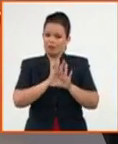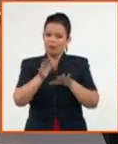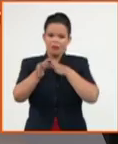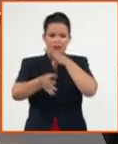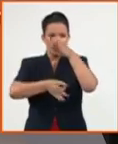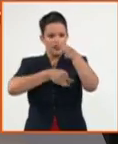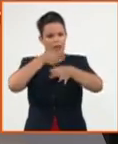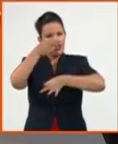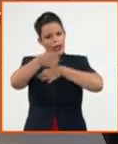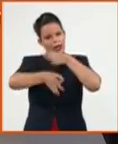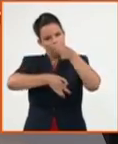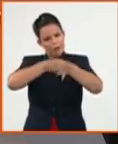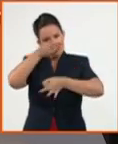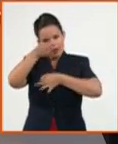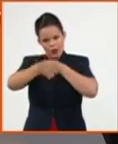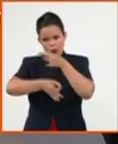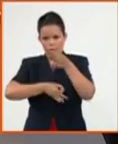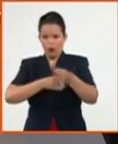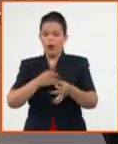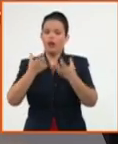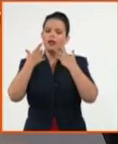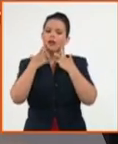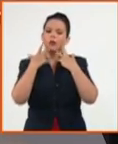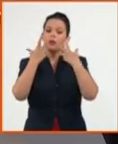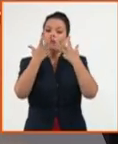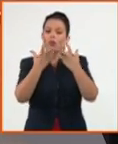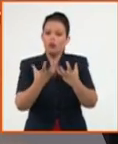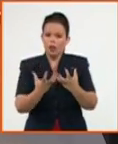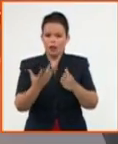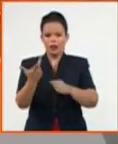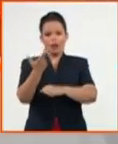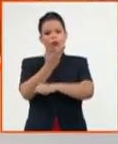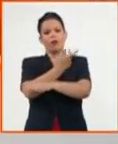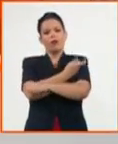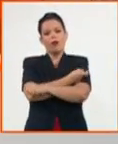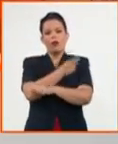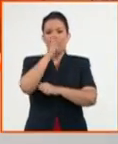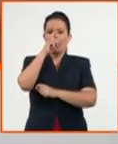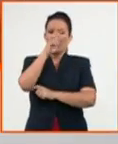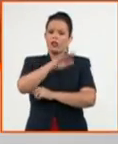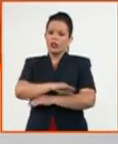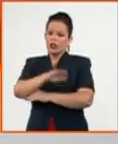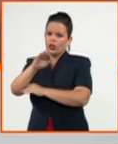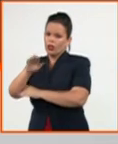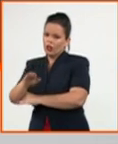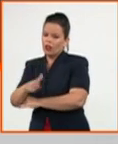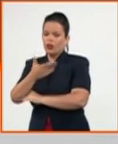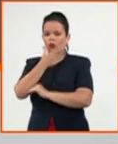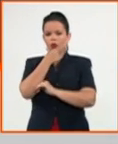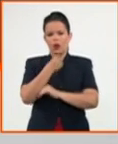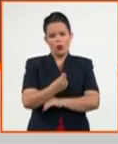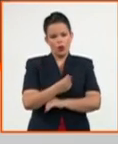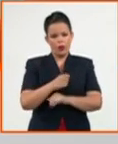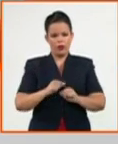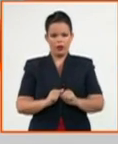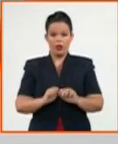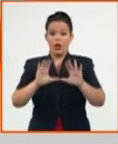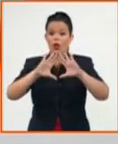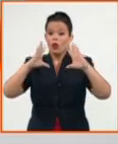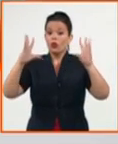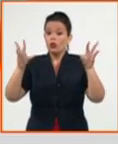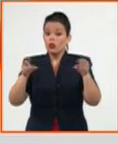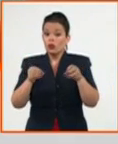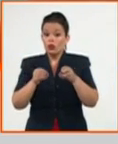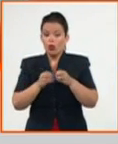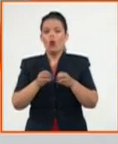estos días es muy importante vacunar a nuestros niños y adolescentes a todo el que realmente podamos en este momento vacunar como un